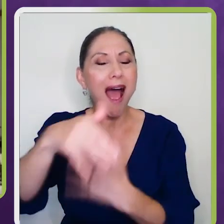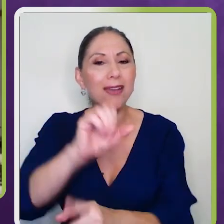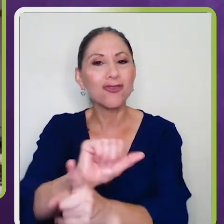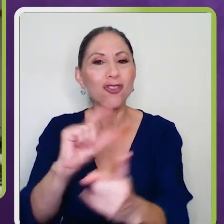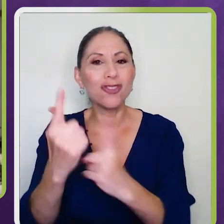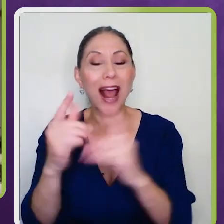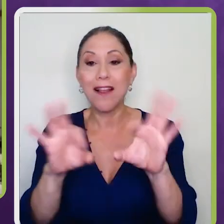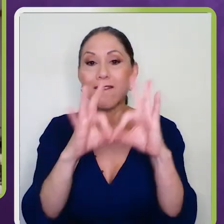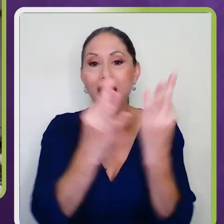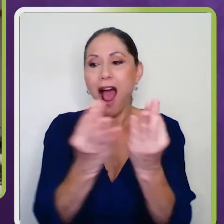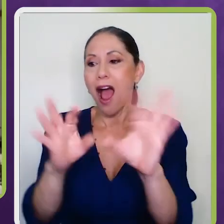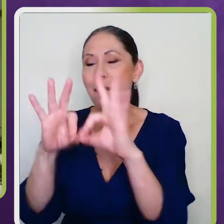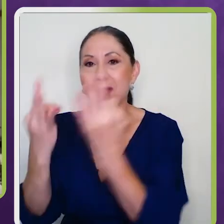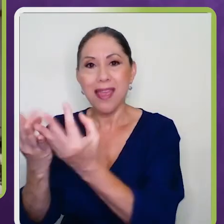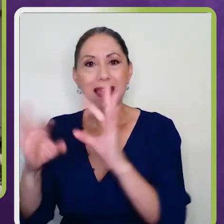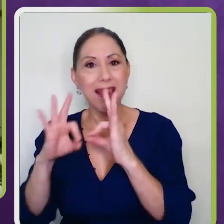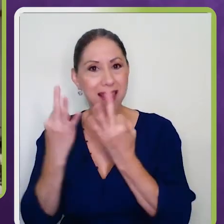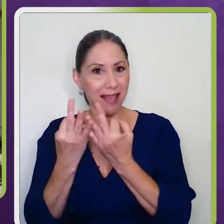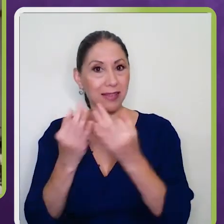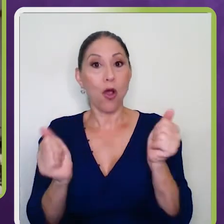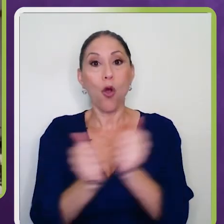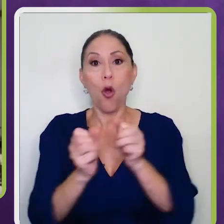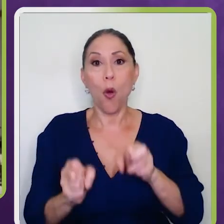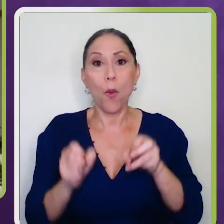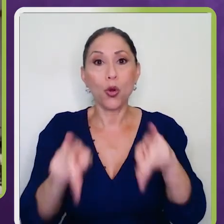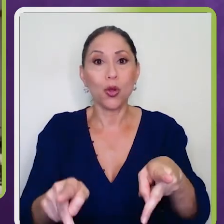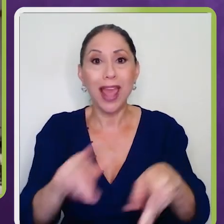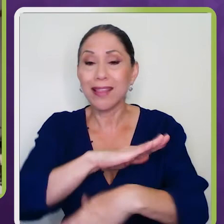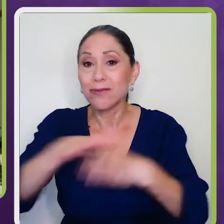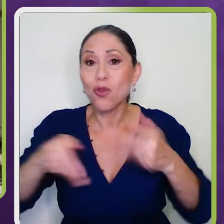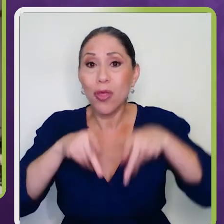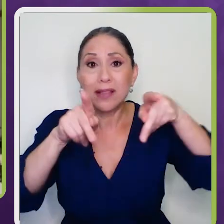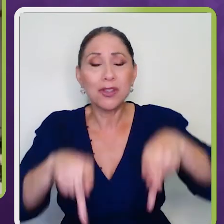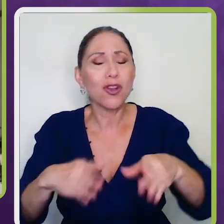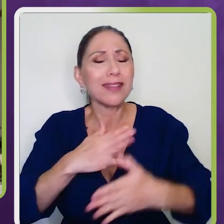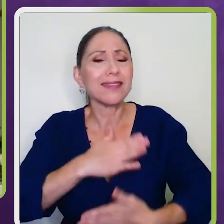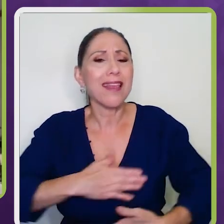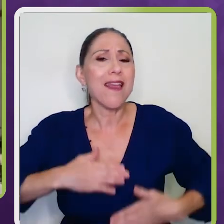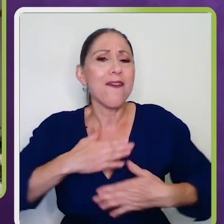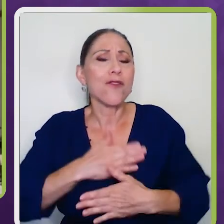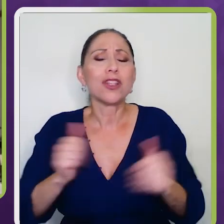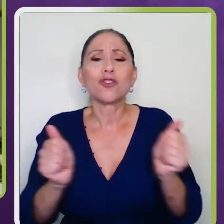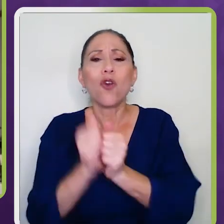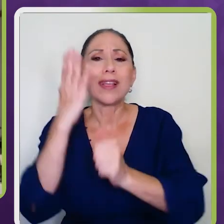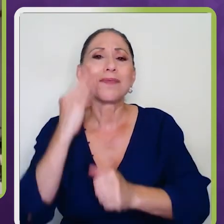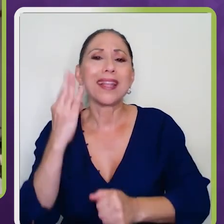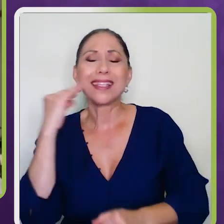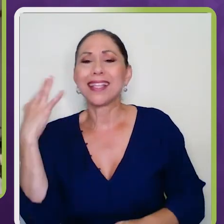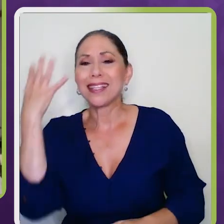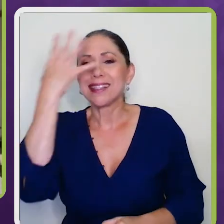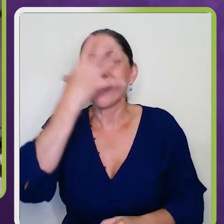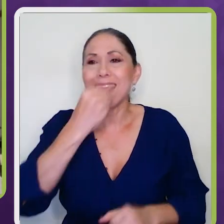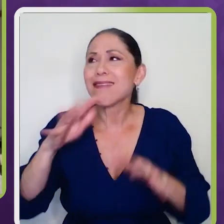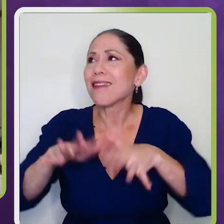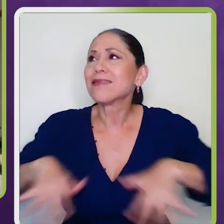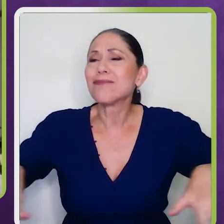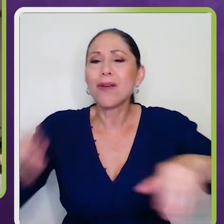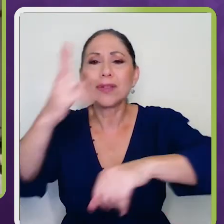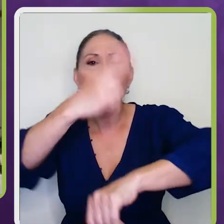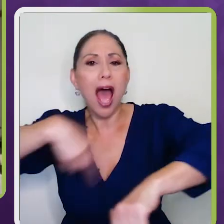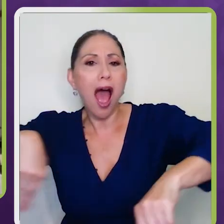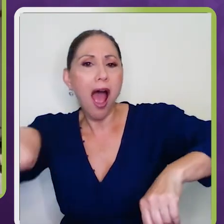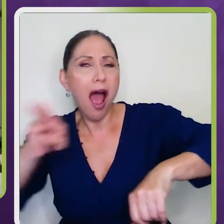las familias, que generan oportunidades para que todos puedan disfrutar y vivir lindas experiencias en nuestro